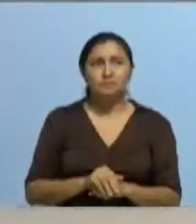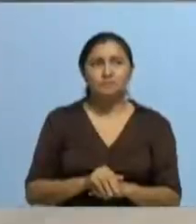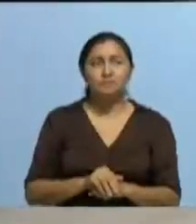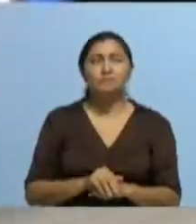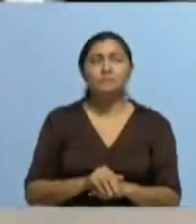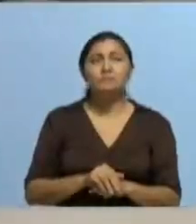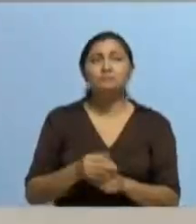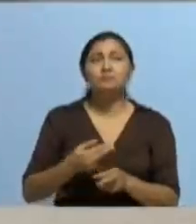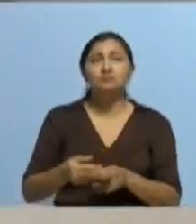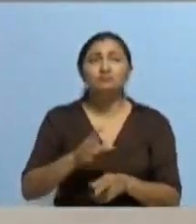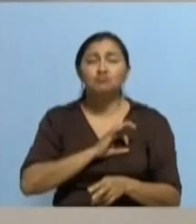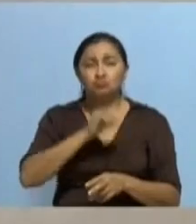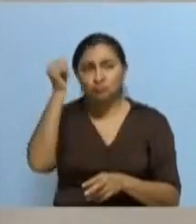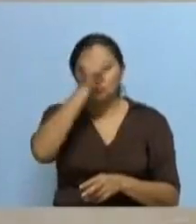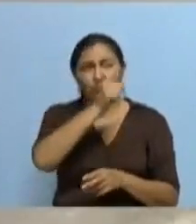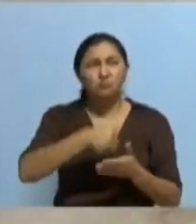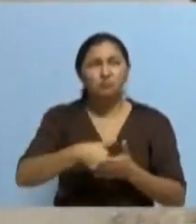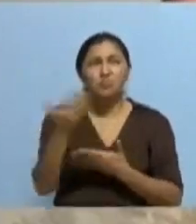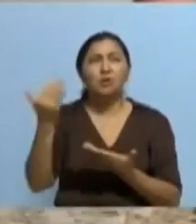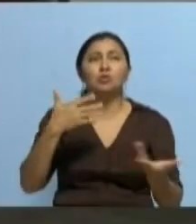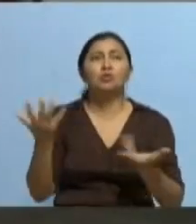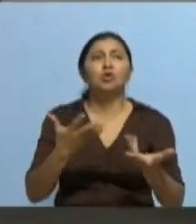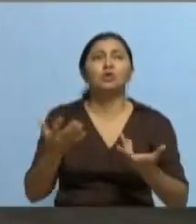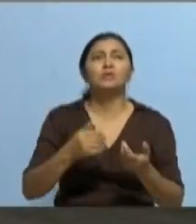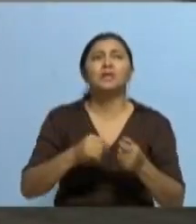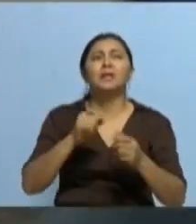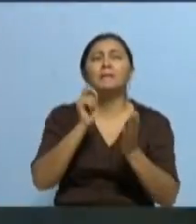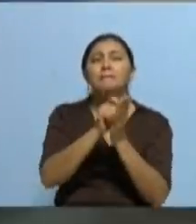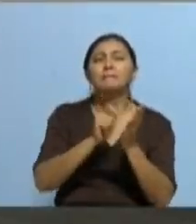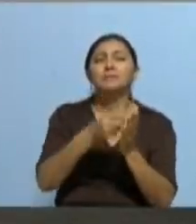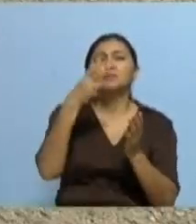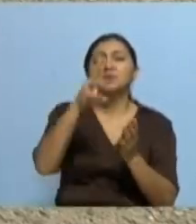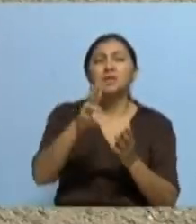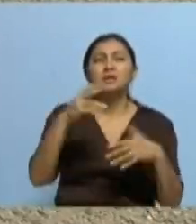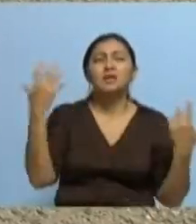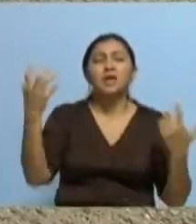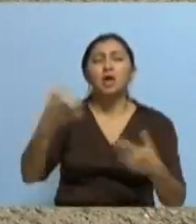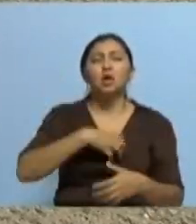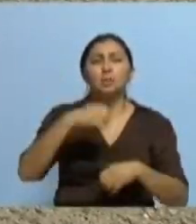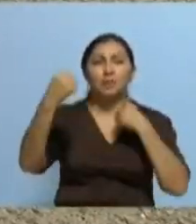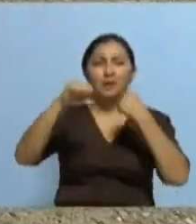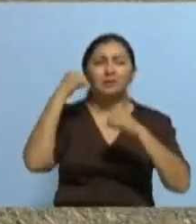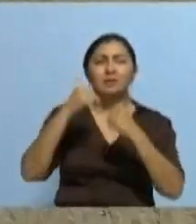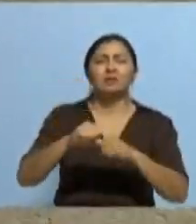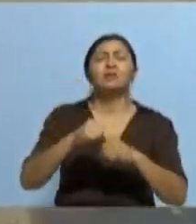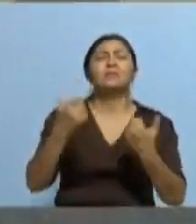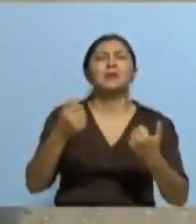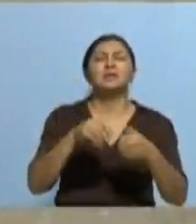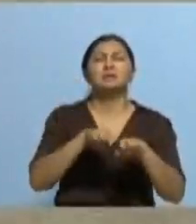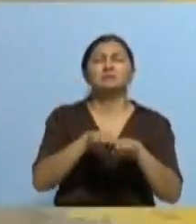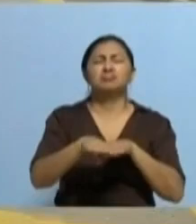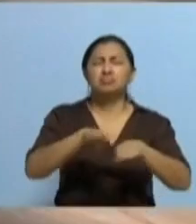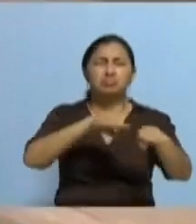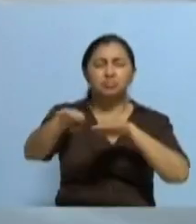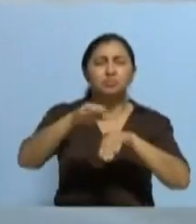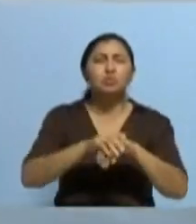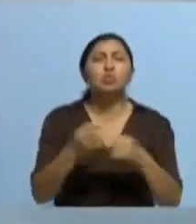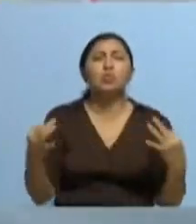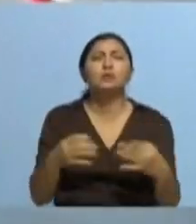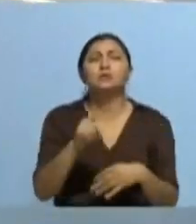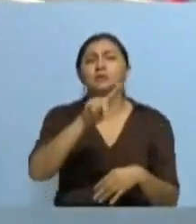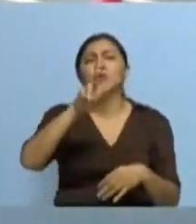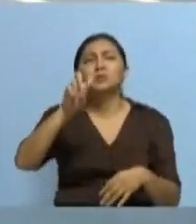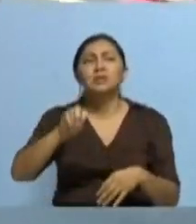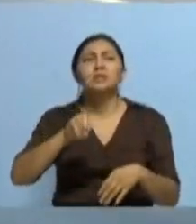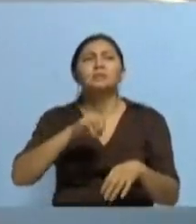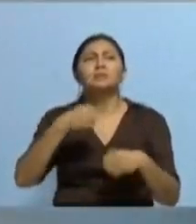Este fin de semana rugen los motores en la versión número 13 de la Copa Carnaval de Piques, cuarto de milla. Más de 170 pilotos de carros y motos